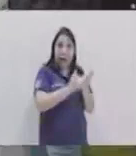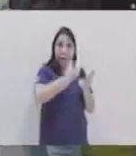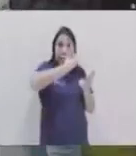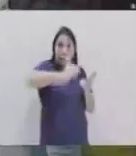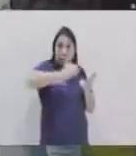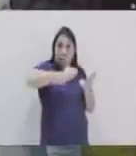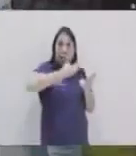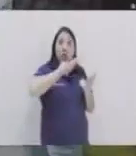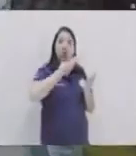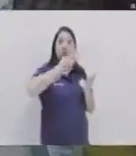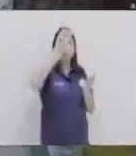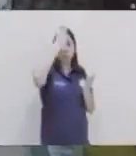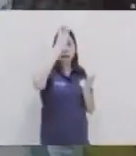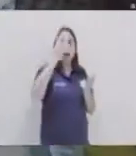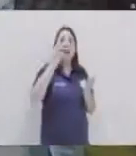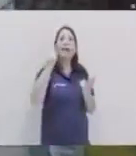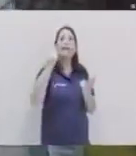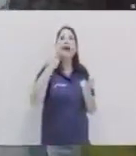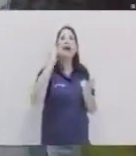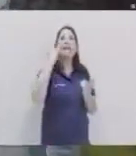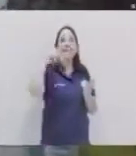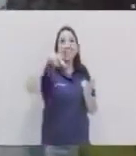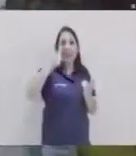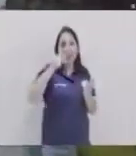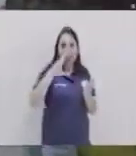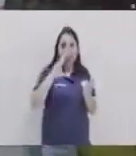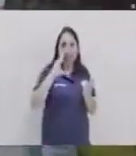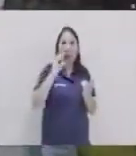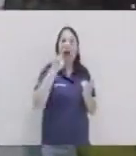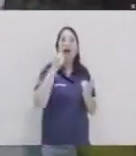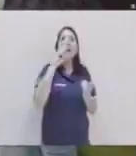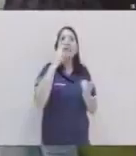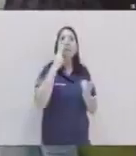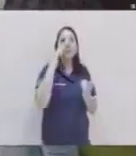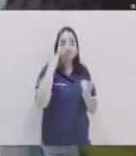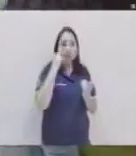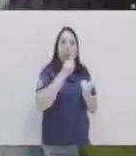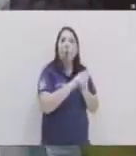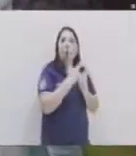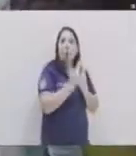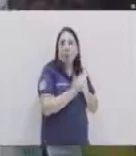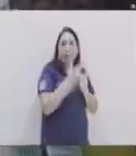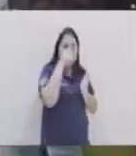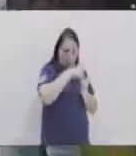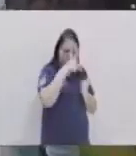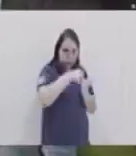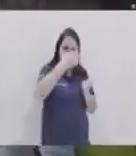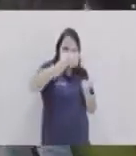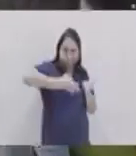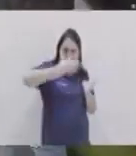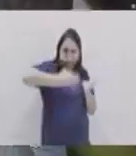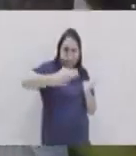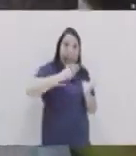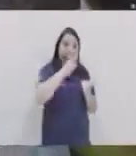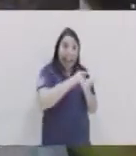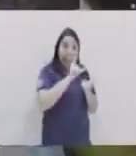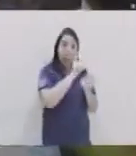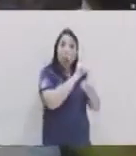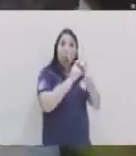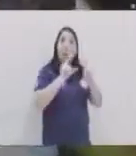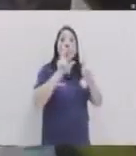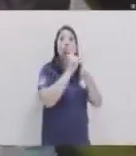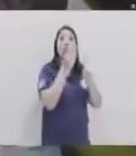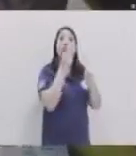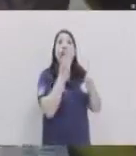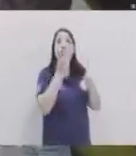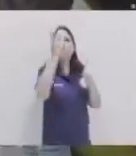totalmente precolombina o prehispánica y que no tiene ninguna infiltración de la cultura española. Ahí podemos encontrar directamente la